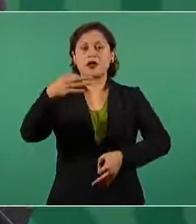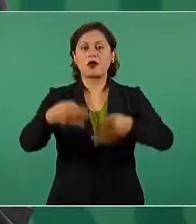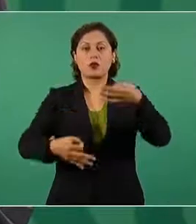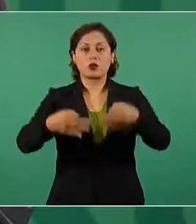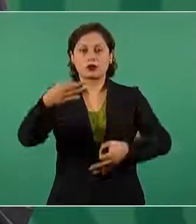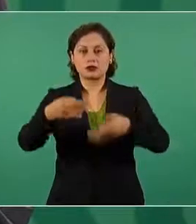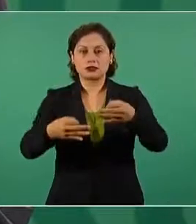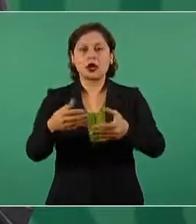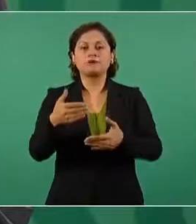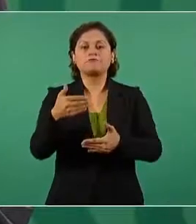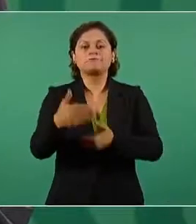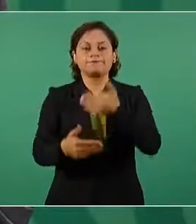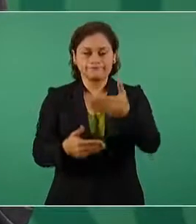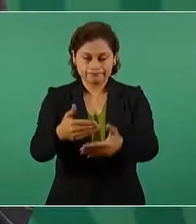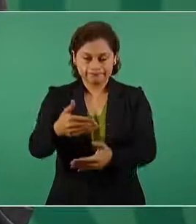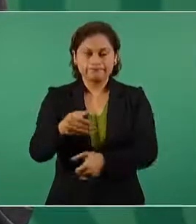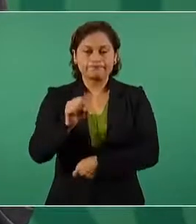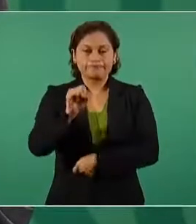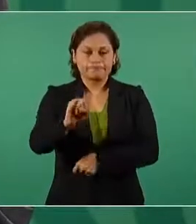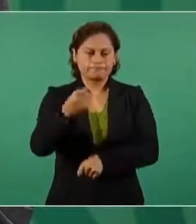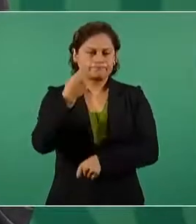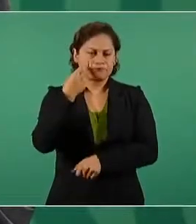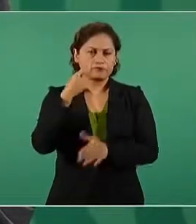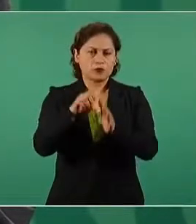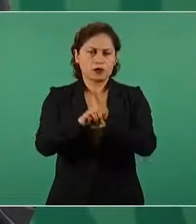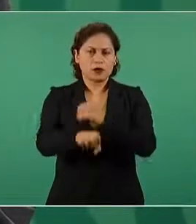sobre todo en lo que tiene que ver con la